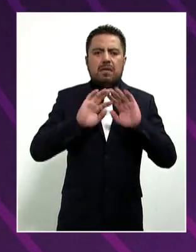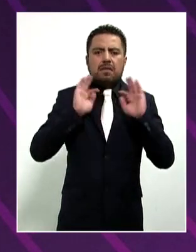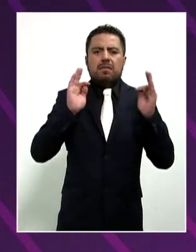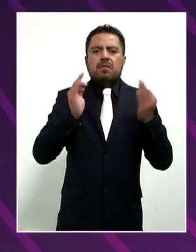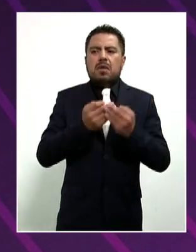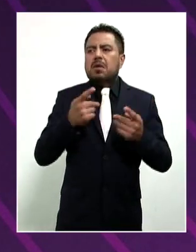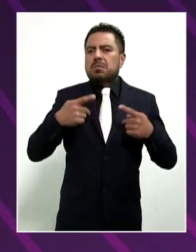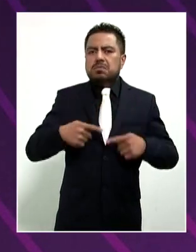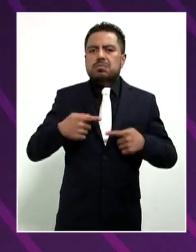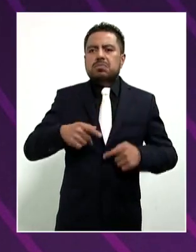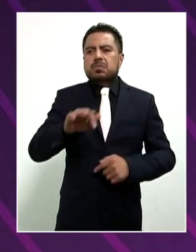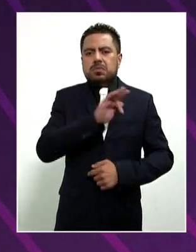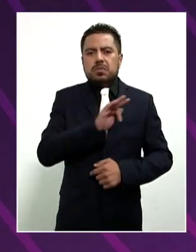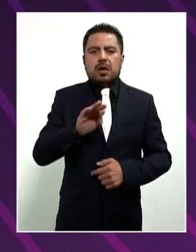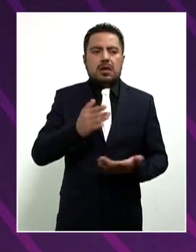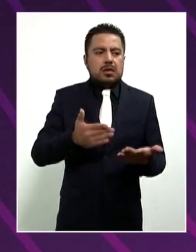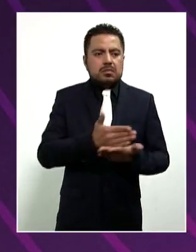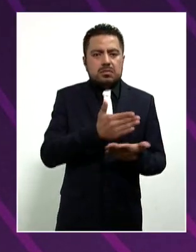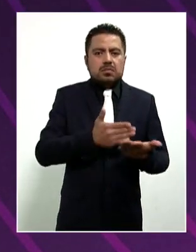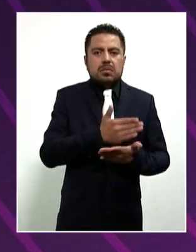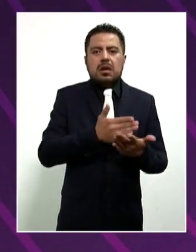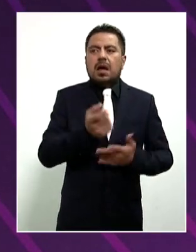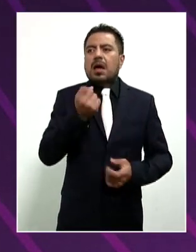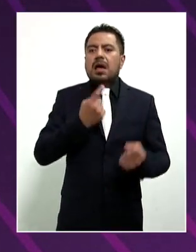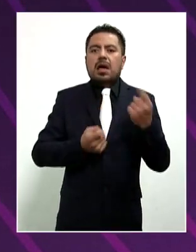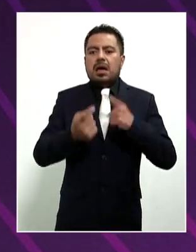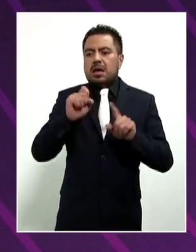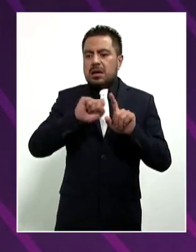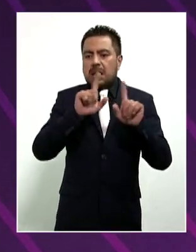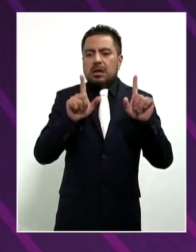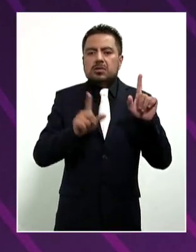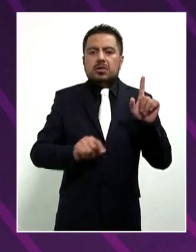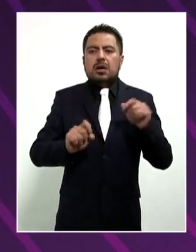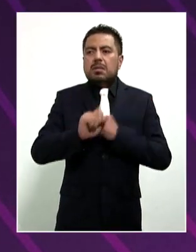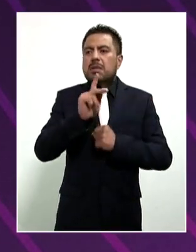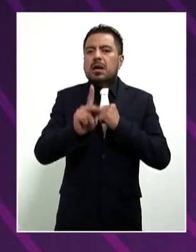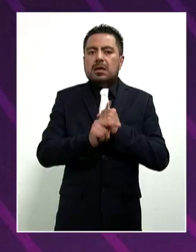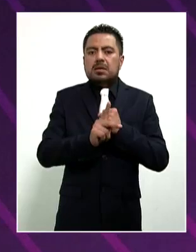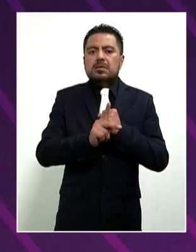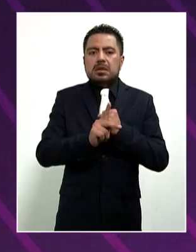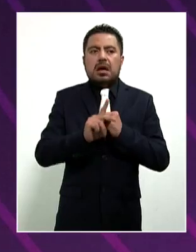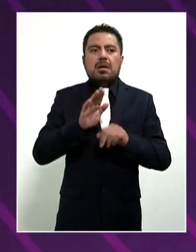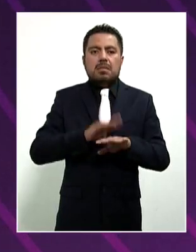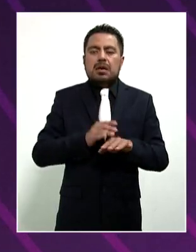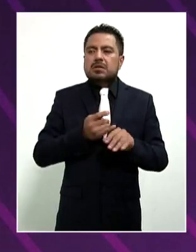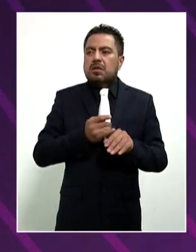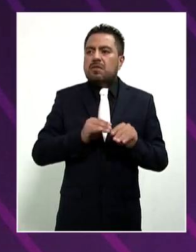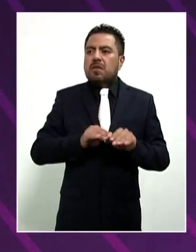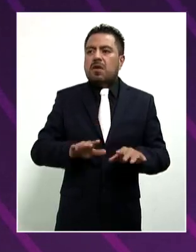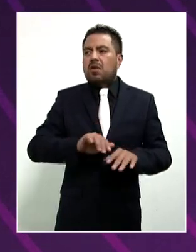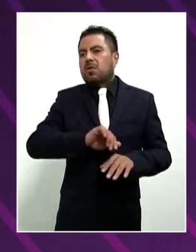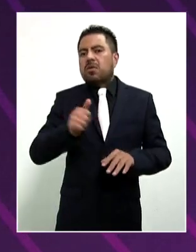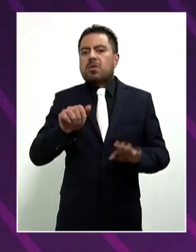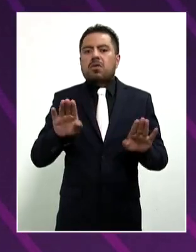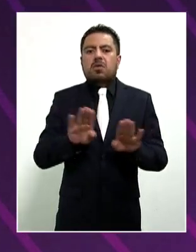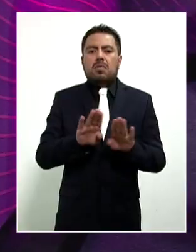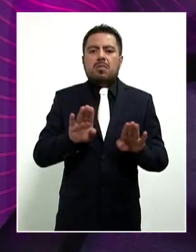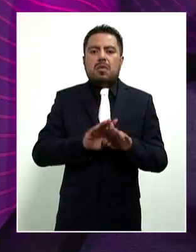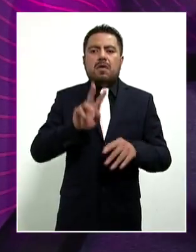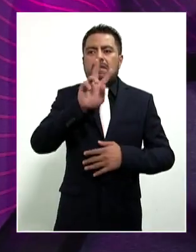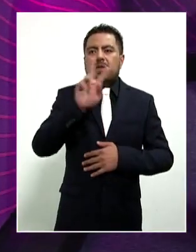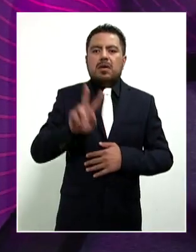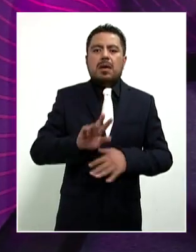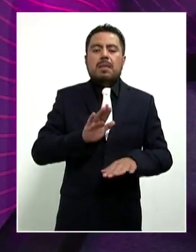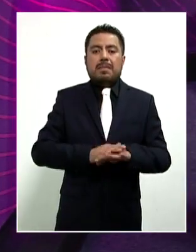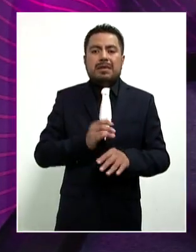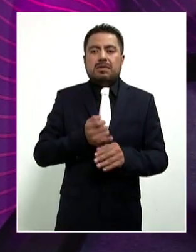las personas llegan. Hay algunas nacionalidades que están mucho más informadas que otras. Es, por ejemplo, el caso de los venezolanos, que tienen